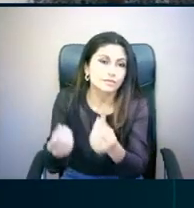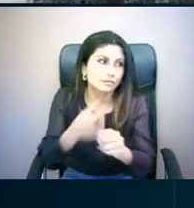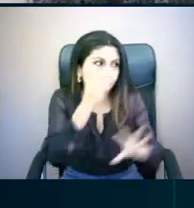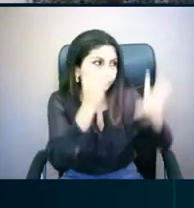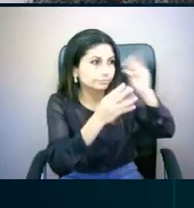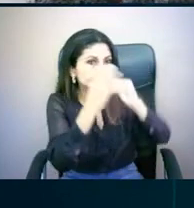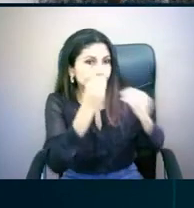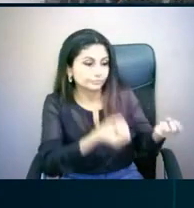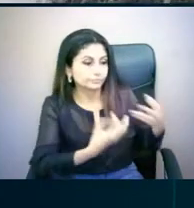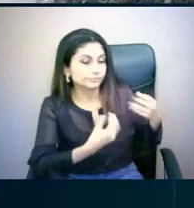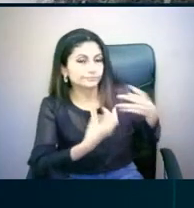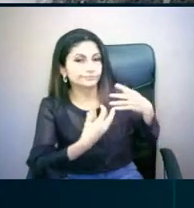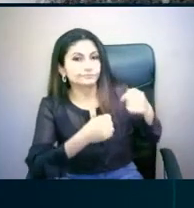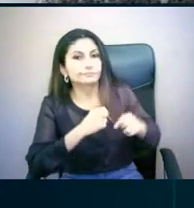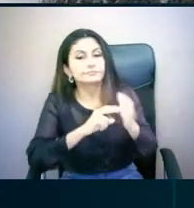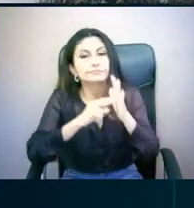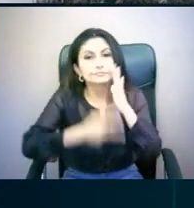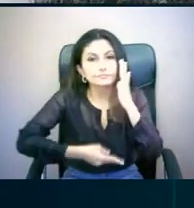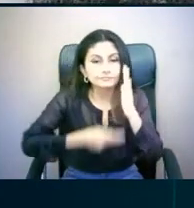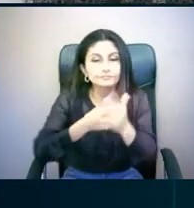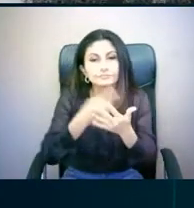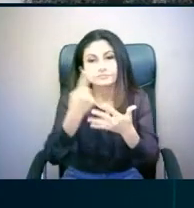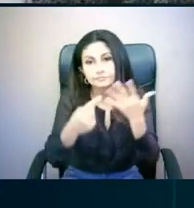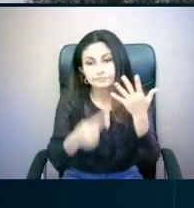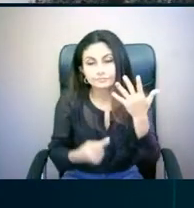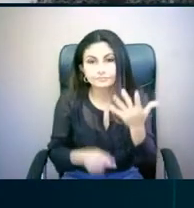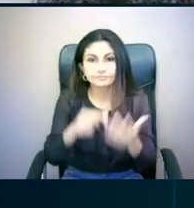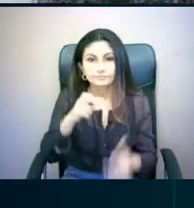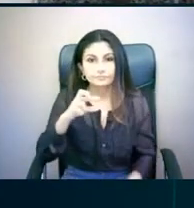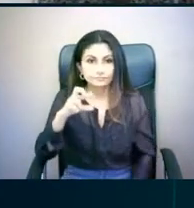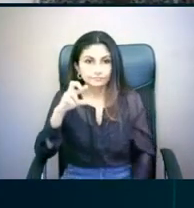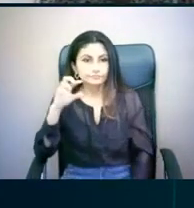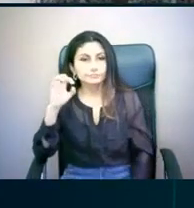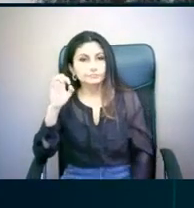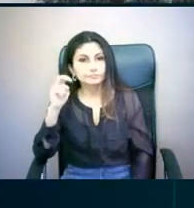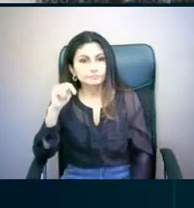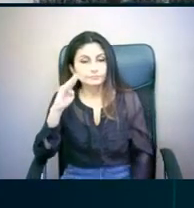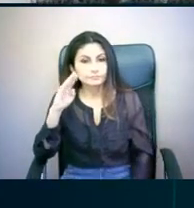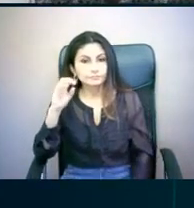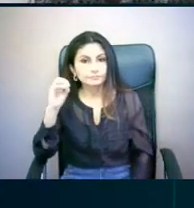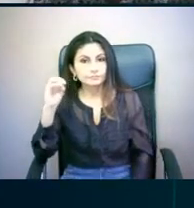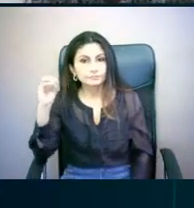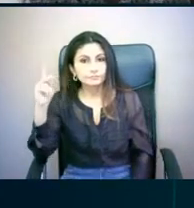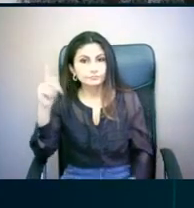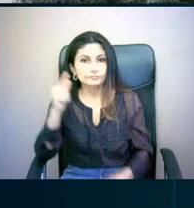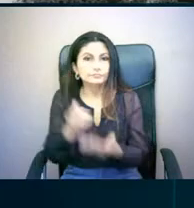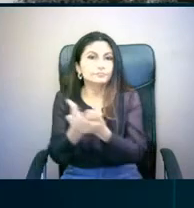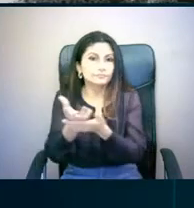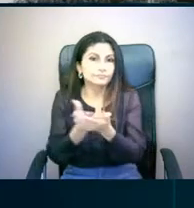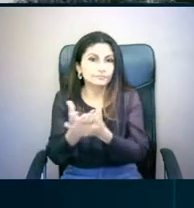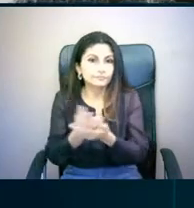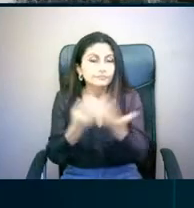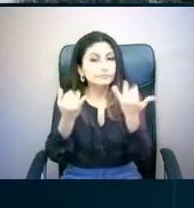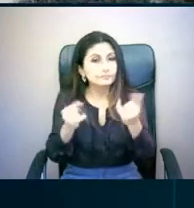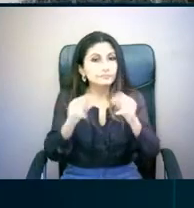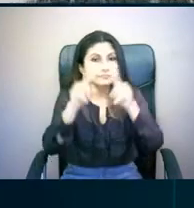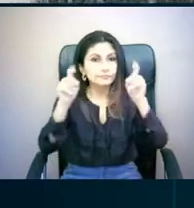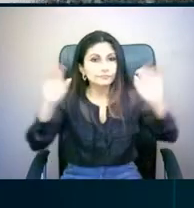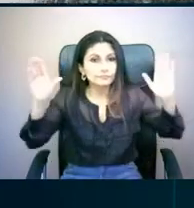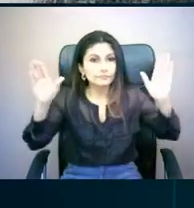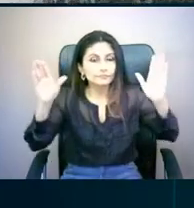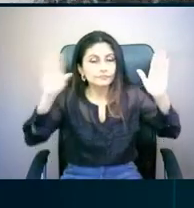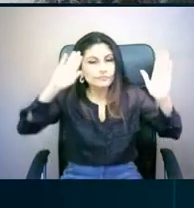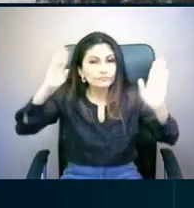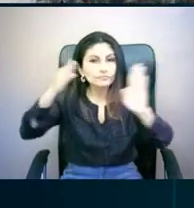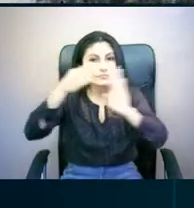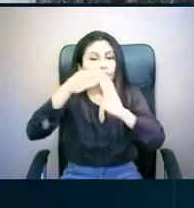técnicas que nos recomendaría, digamos, el PMBOK a través de él. Perfecto, entonces aquí nos centramos en todo lo que es el área de conocimiento y llegamos entonces